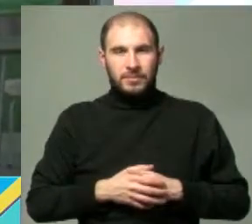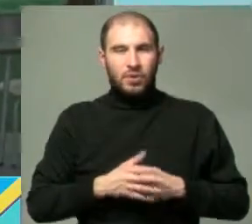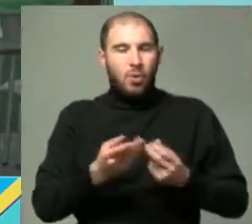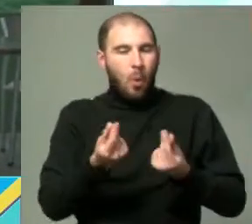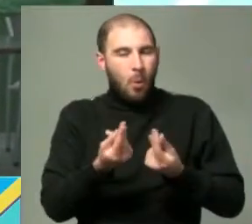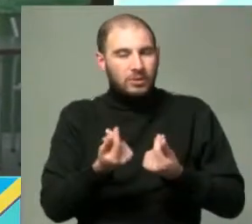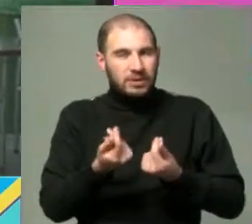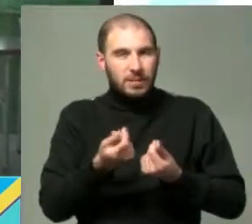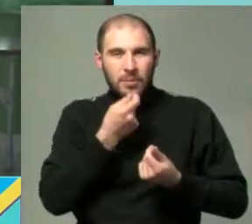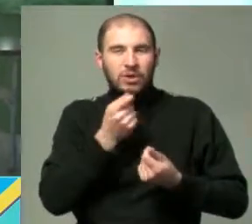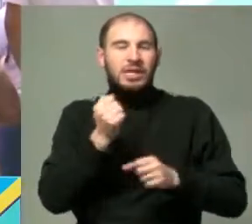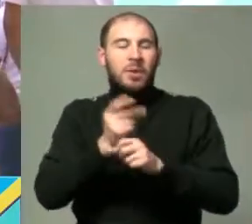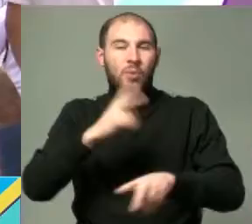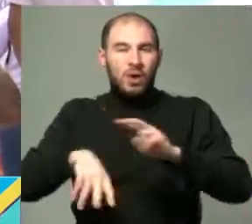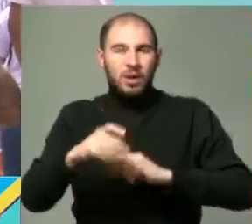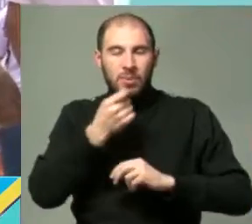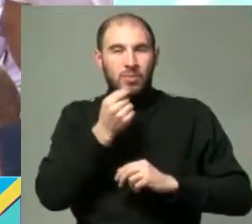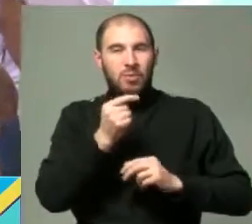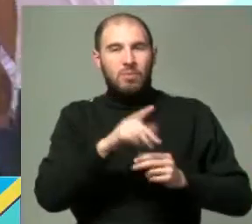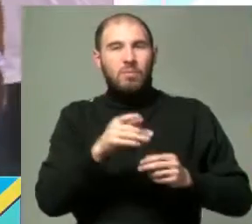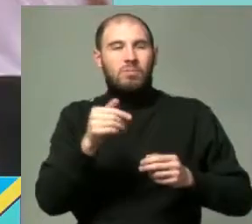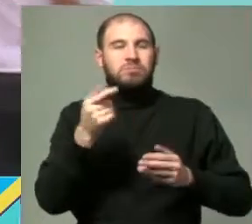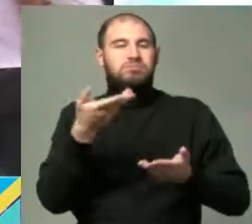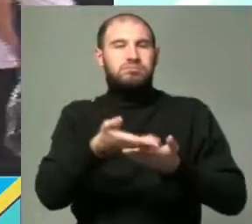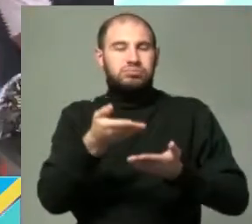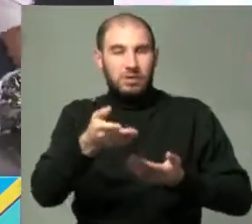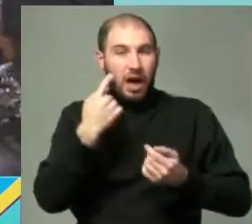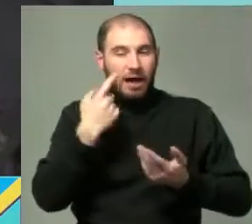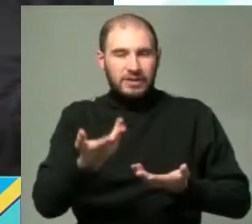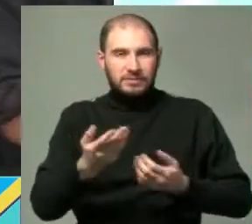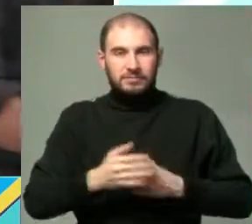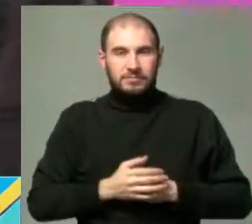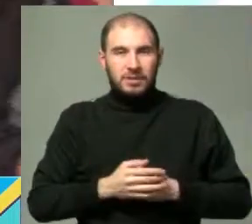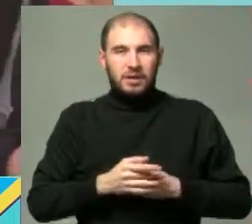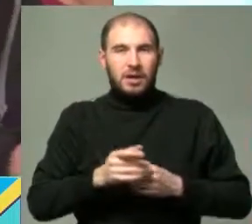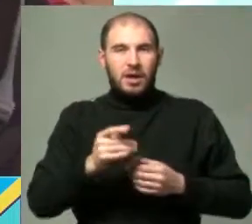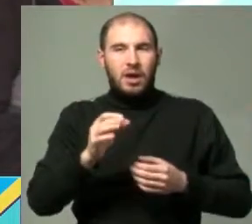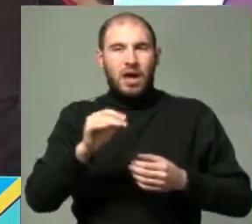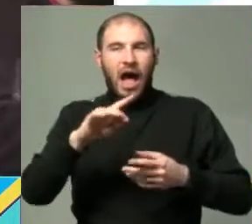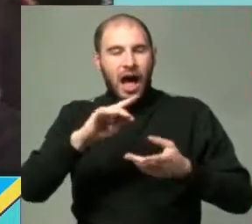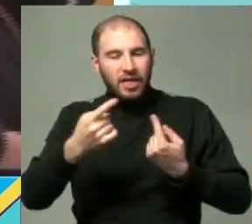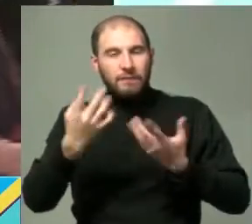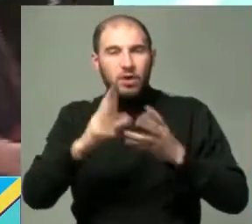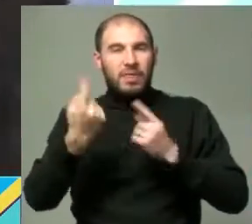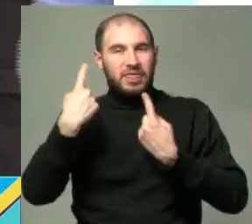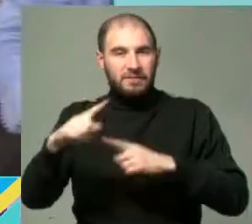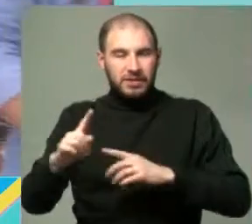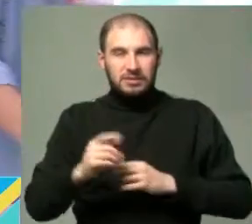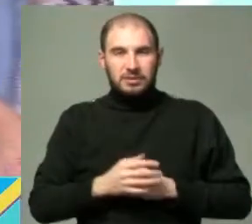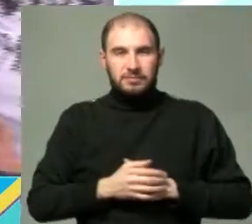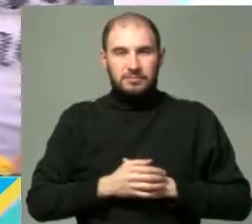útil buscar un trabajo como abogado litigante. Habrá que buscar otro perfil dentro del esquema de lo